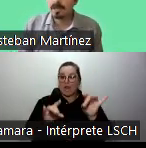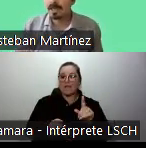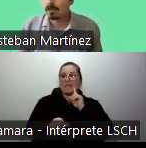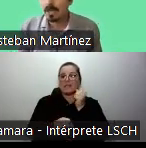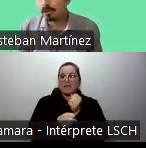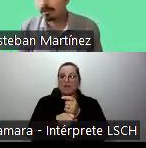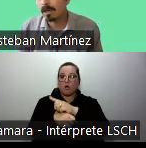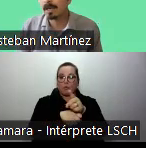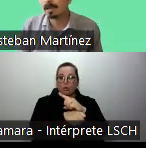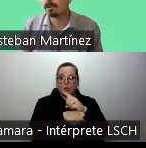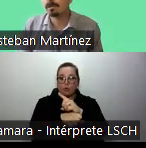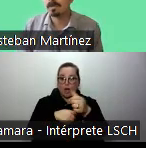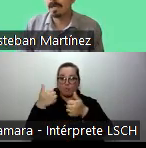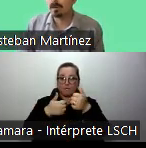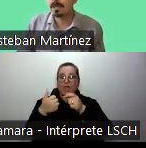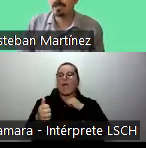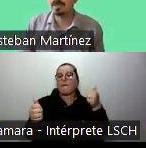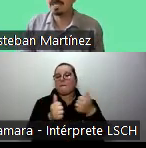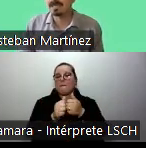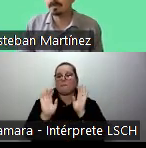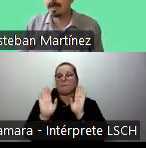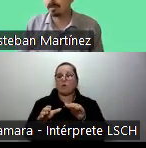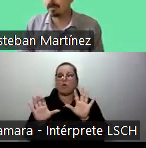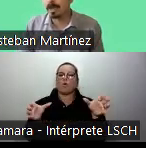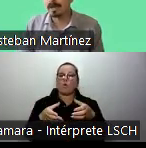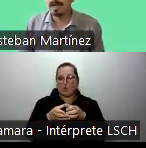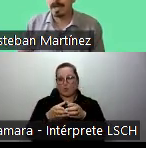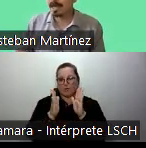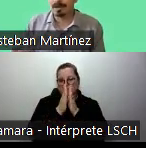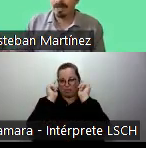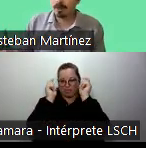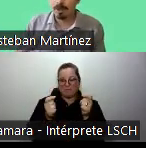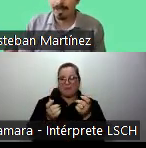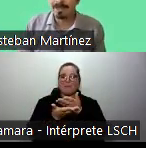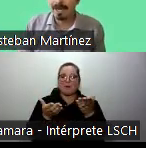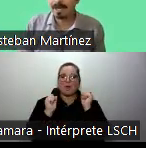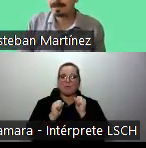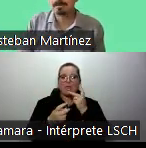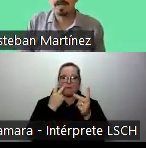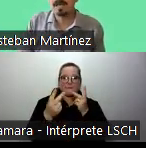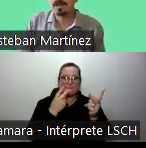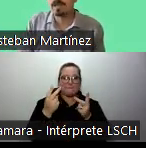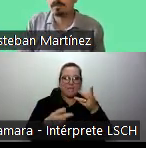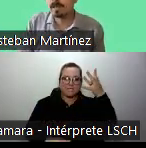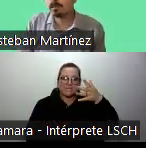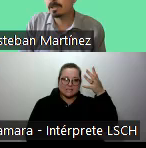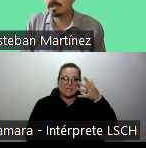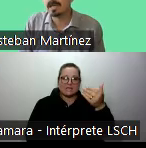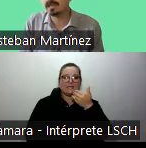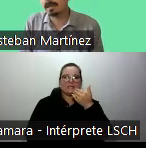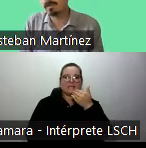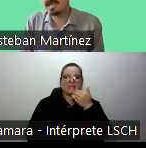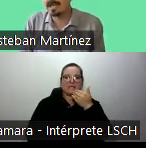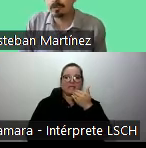profesional que está apoyando acá con la comunidad tomasina para poder ir viendo todas estas charlas eh Como también